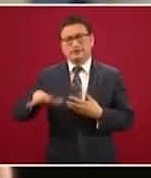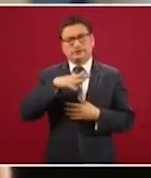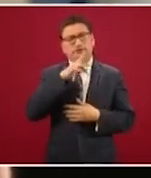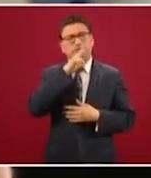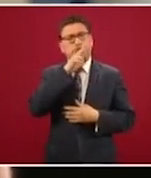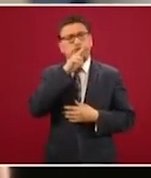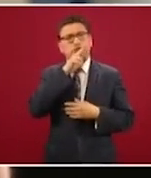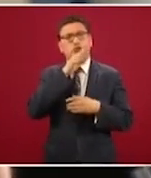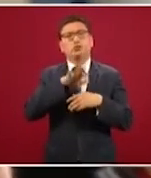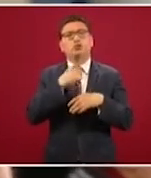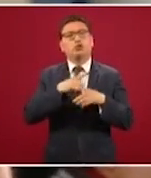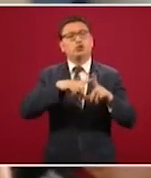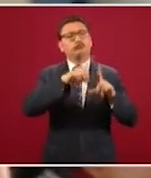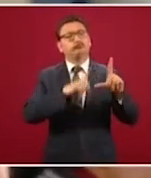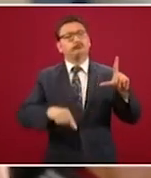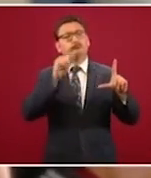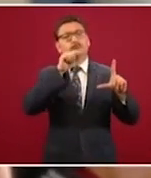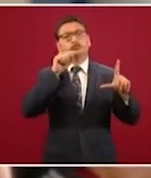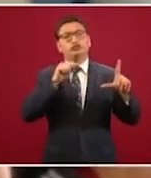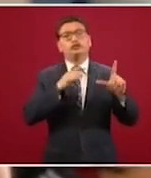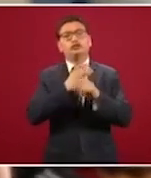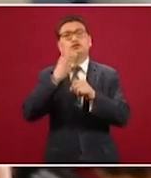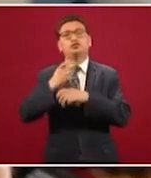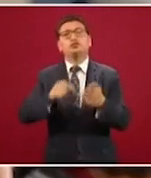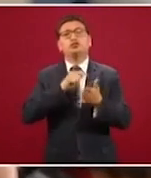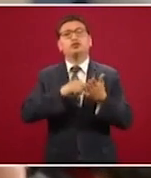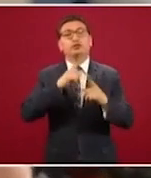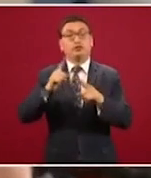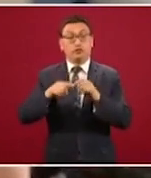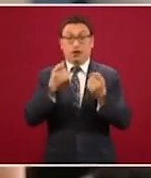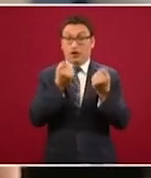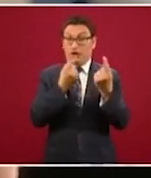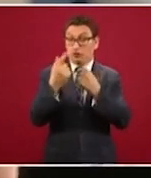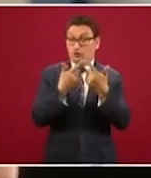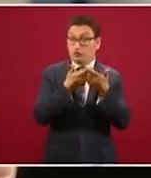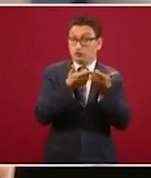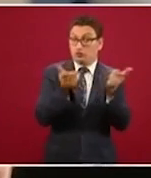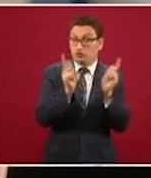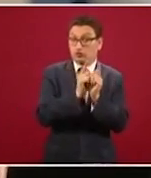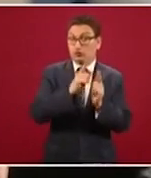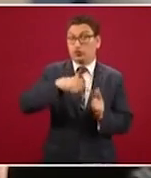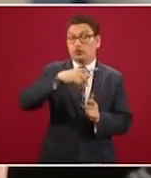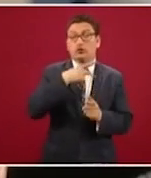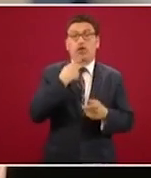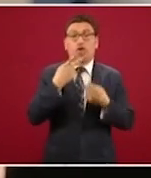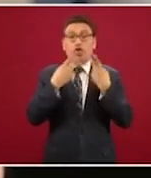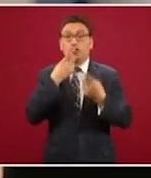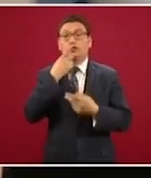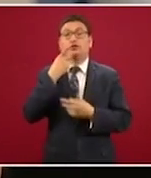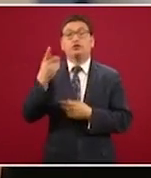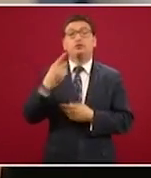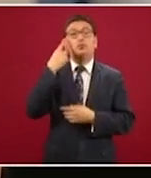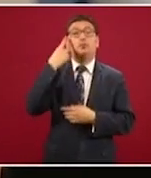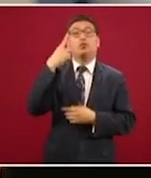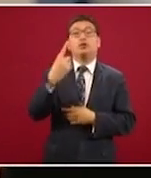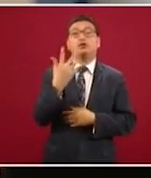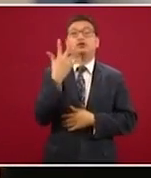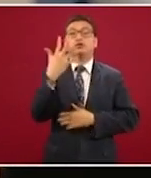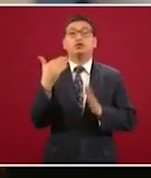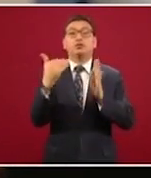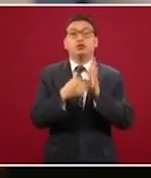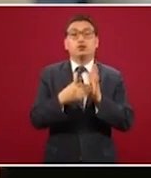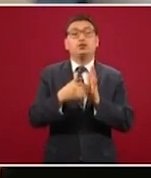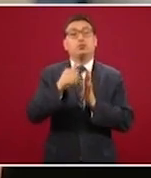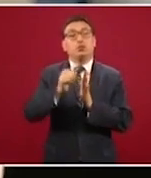puntos de la República, ya que hay grupos que han empezado a hablar para que les pasen los 5,000 pesos mensuales